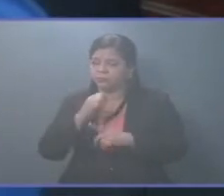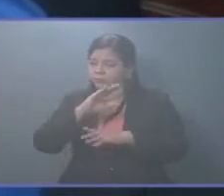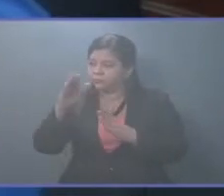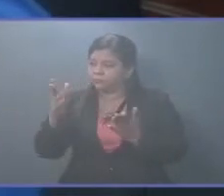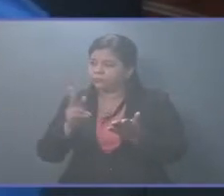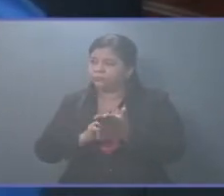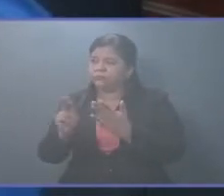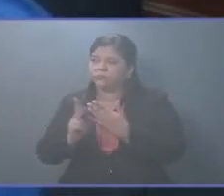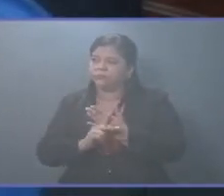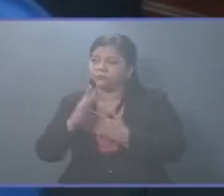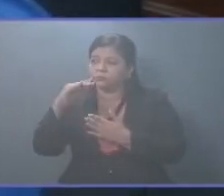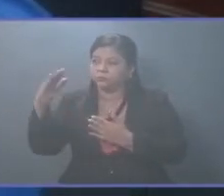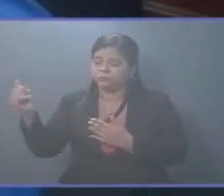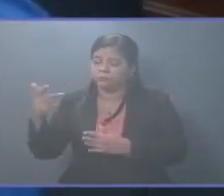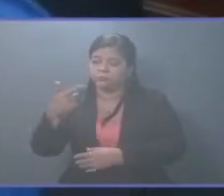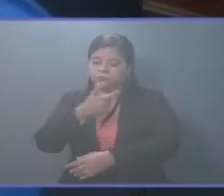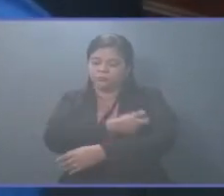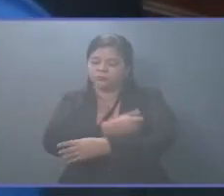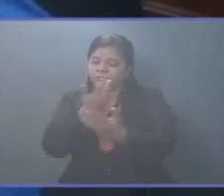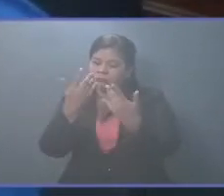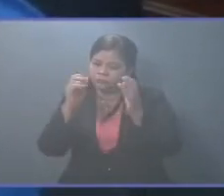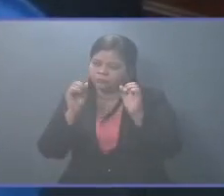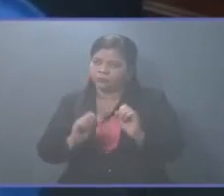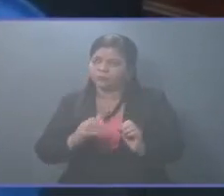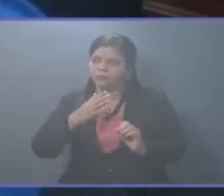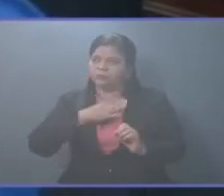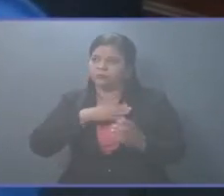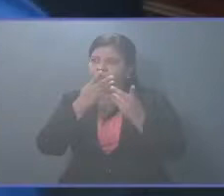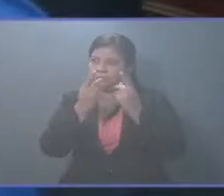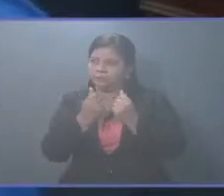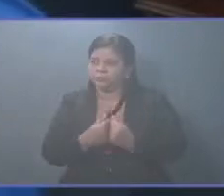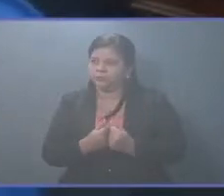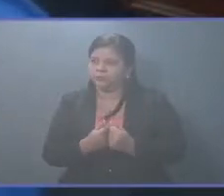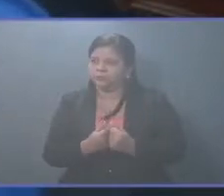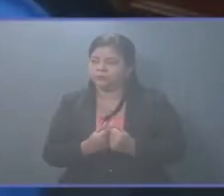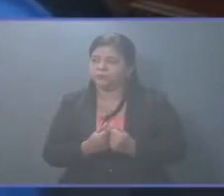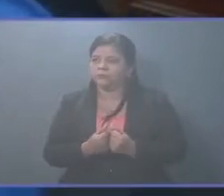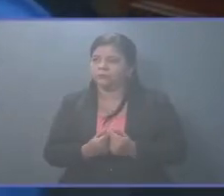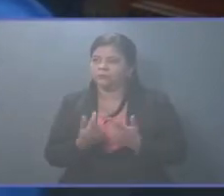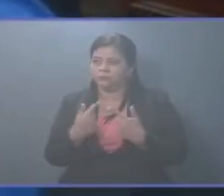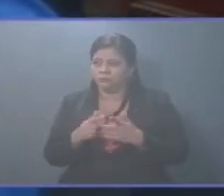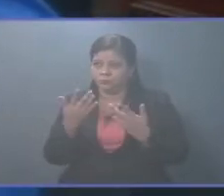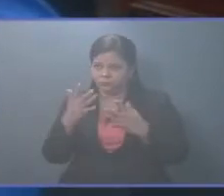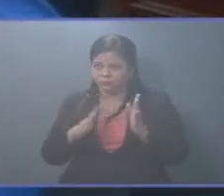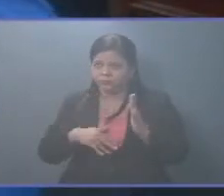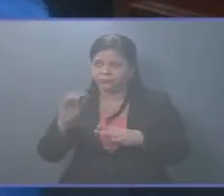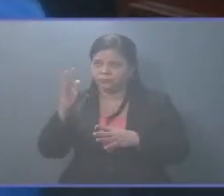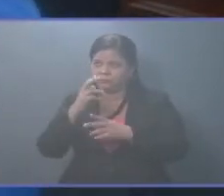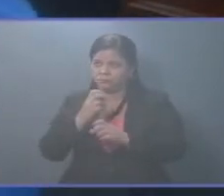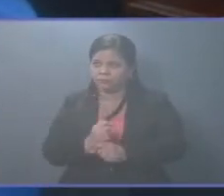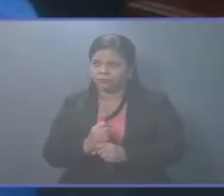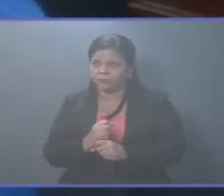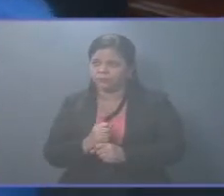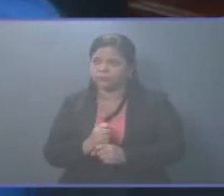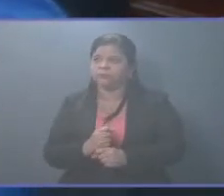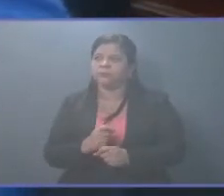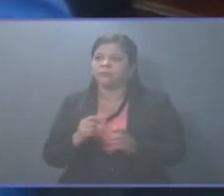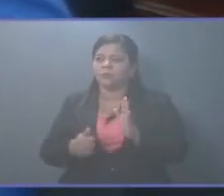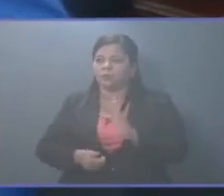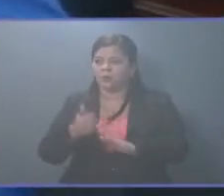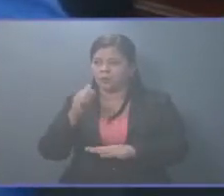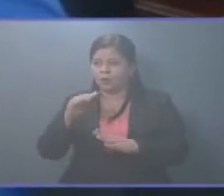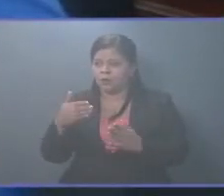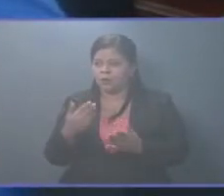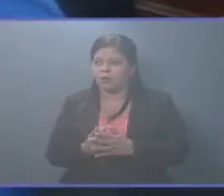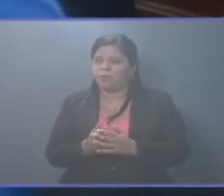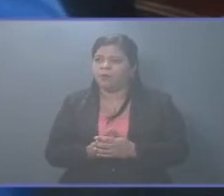Programa Nacional de Vacunas tuviera un presupuesto seguro para poder comprar vacunas y